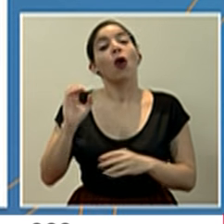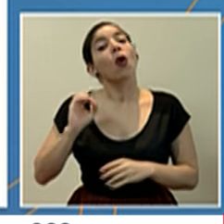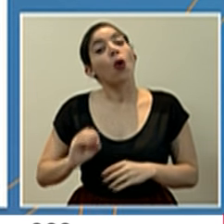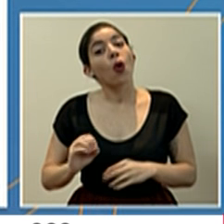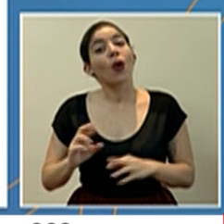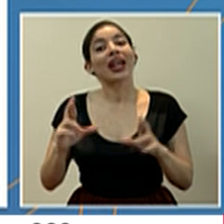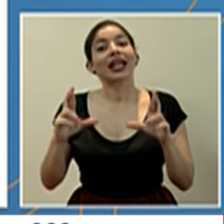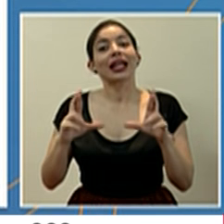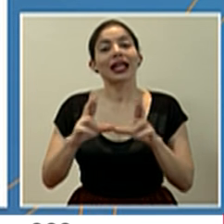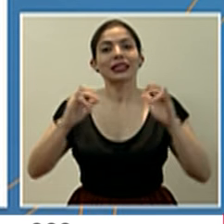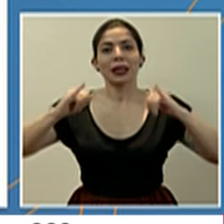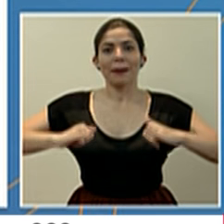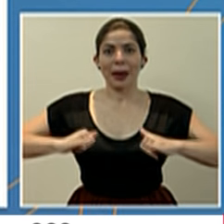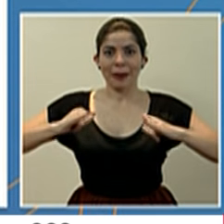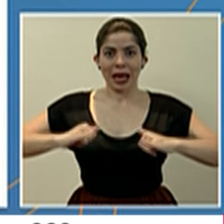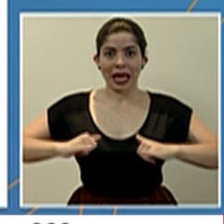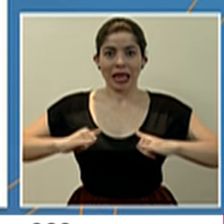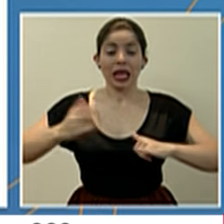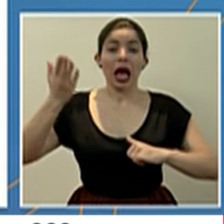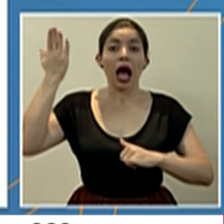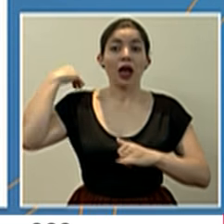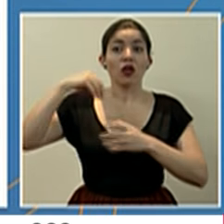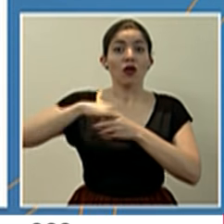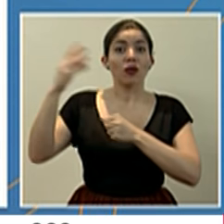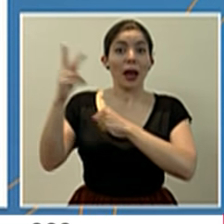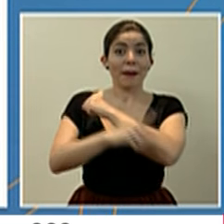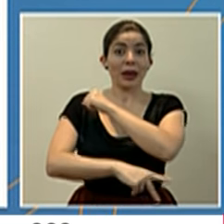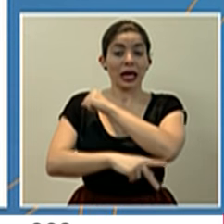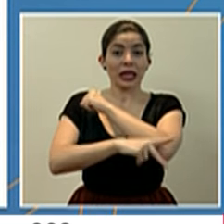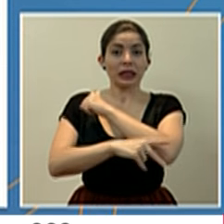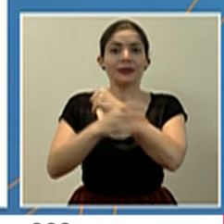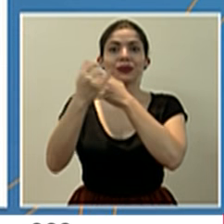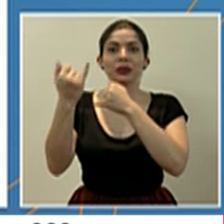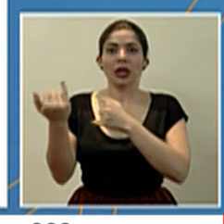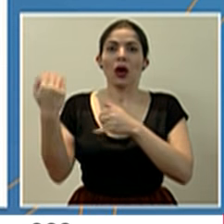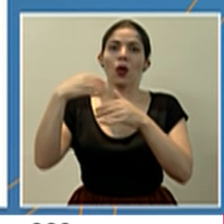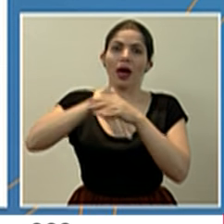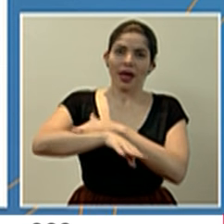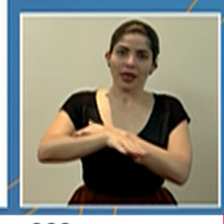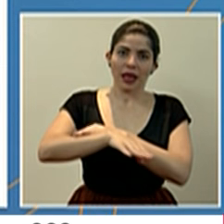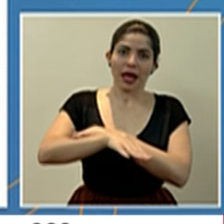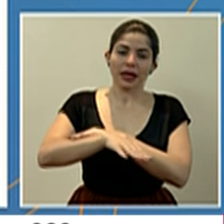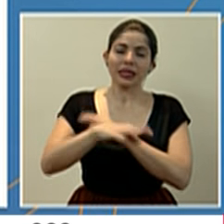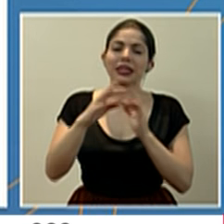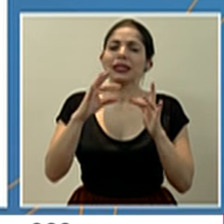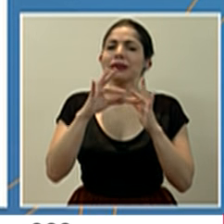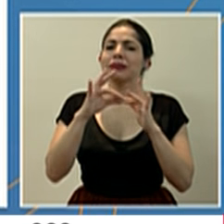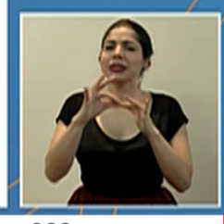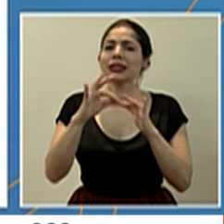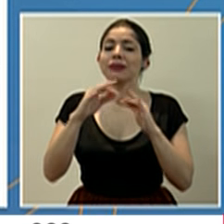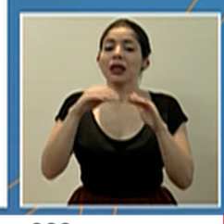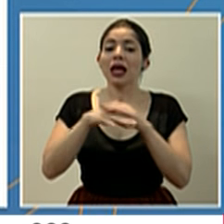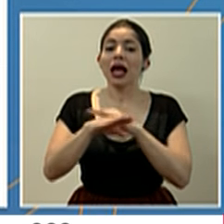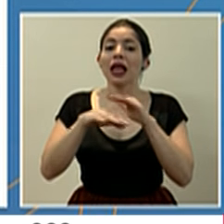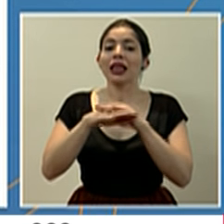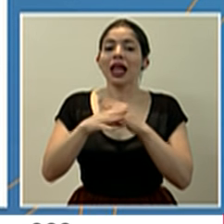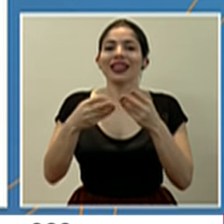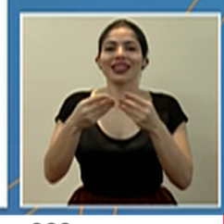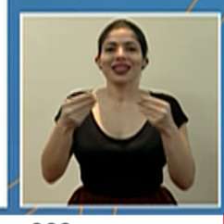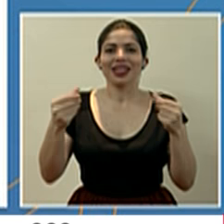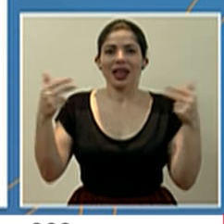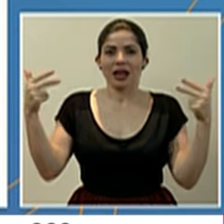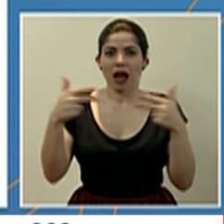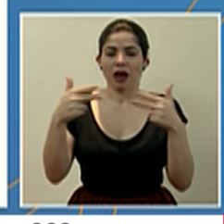residentes permanentes en el país que estaban fuera del país y han venido ingresando. Y principalmente el ingreso ha sido terrestre, como ustedes